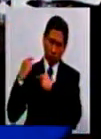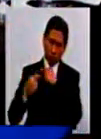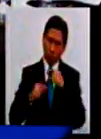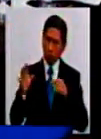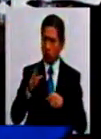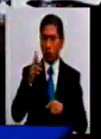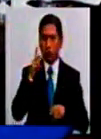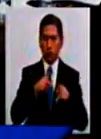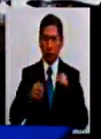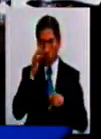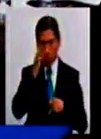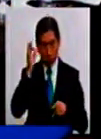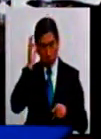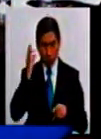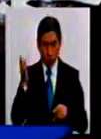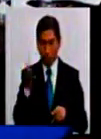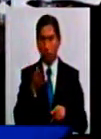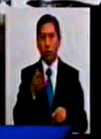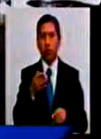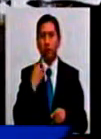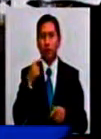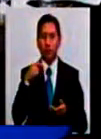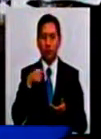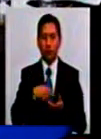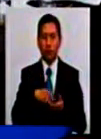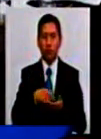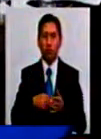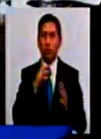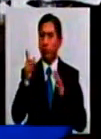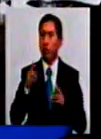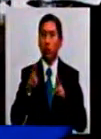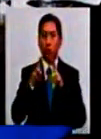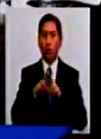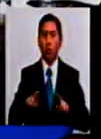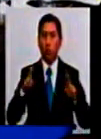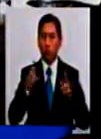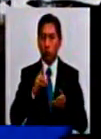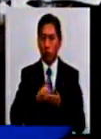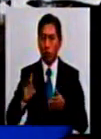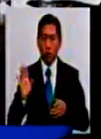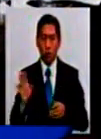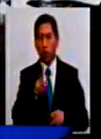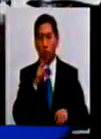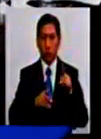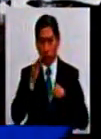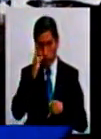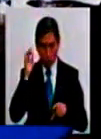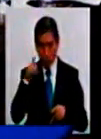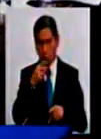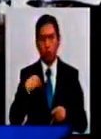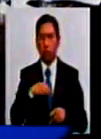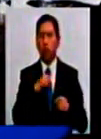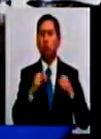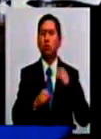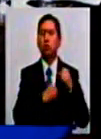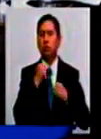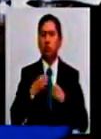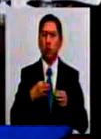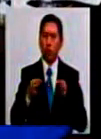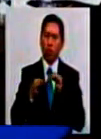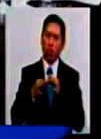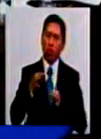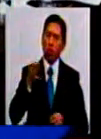pueblos indígenas que, como señala la propia Declaración de la ONU de los Derechos de los Pueblos Indígenas, hemos sufrido